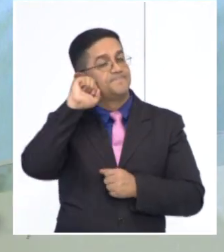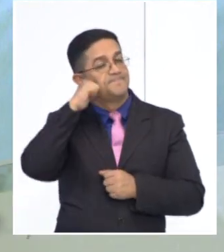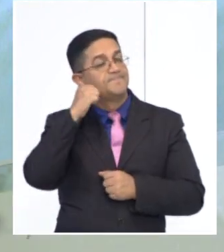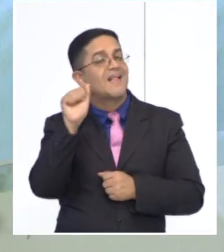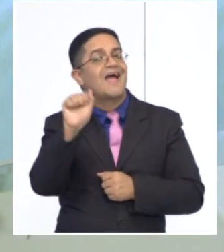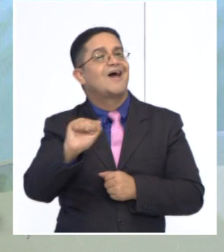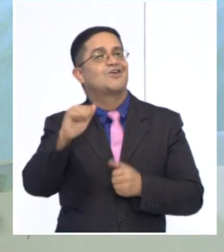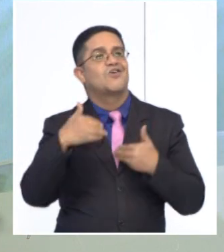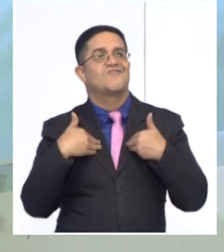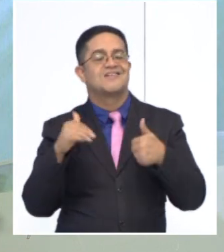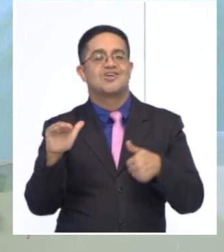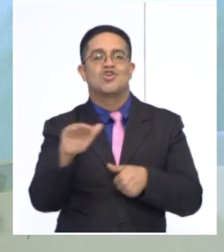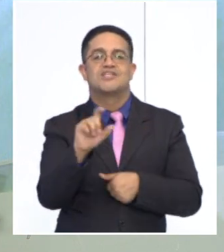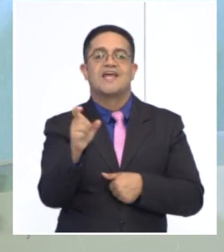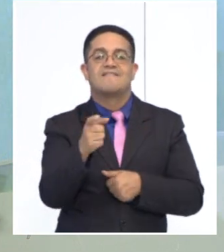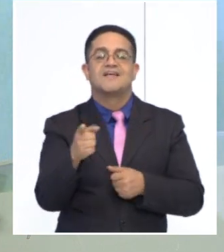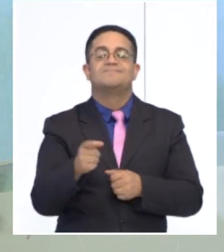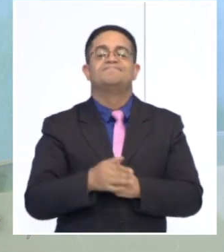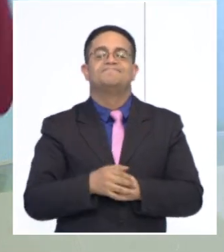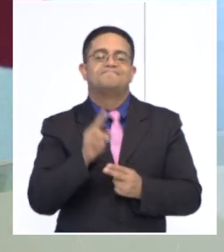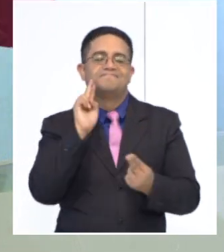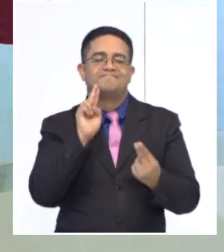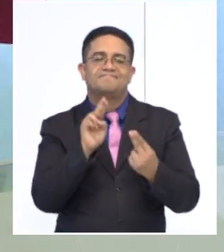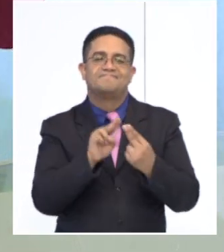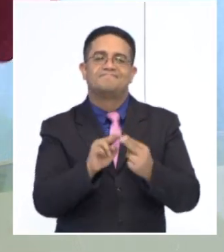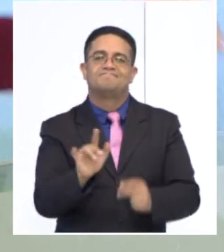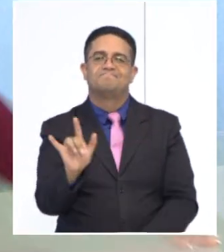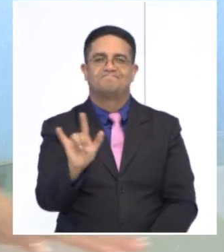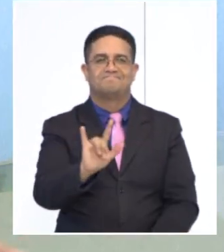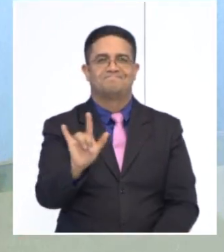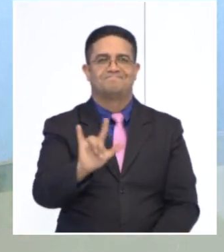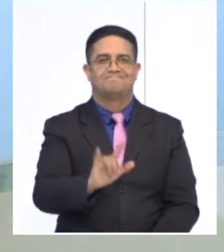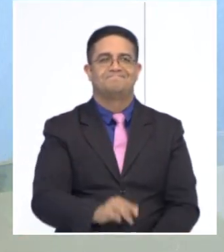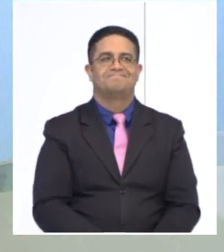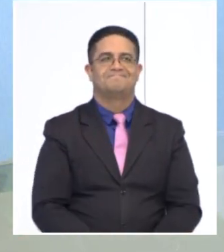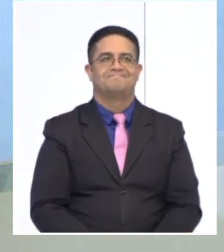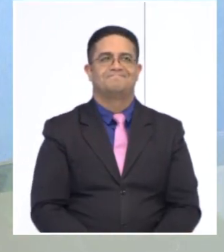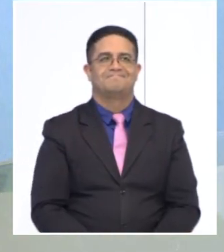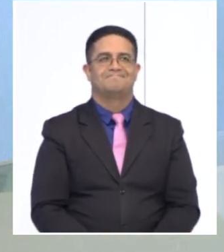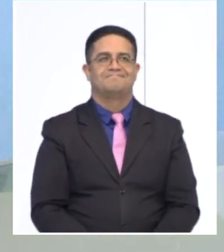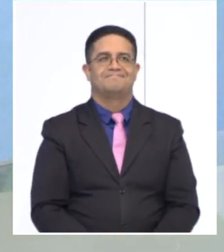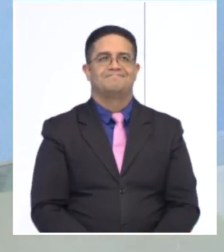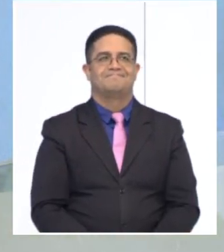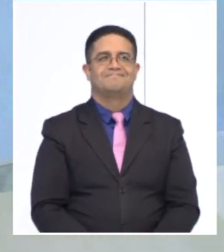cuentas @salud_gb, @DanielJSalas. Será hasta una próxima oportunidad.